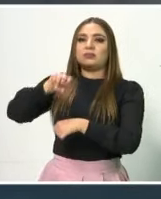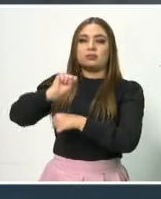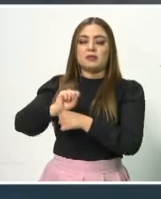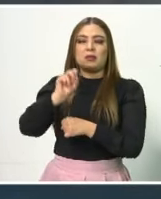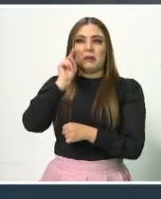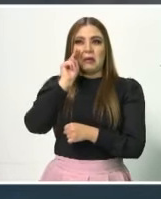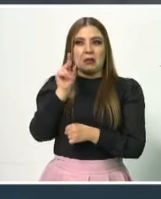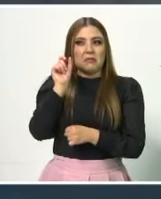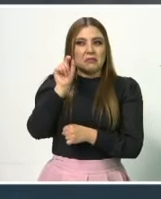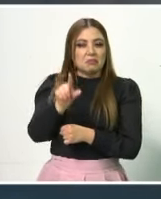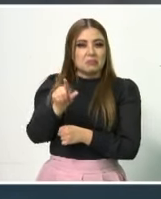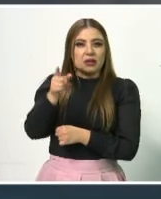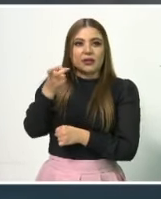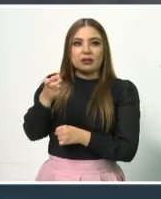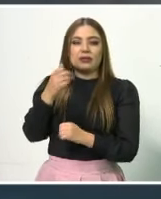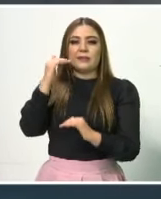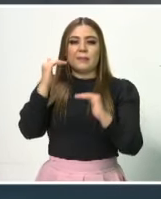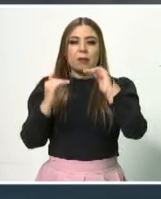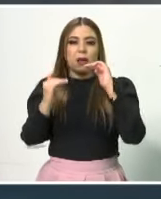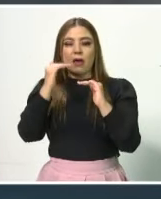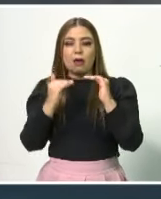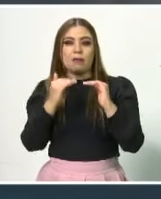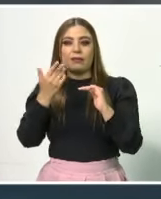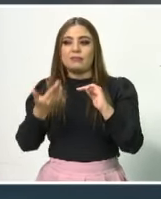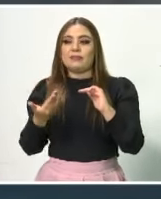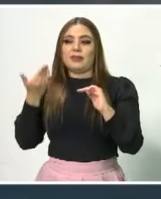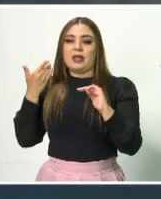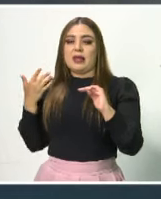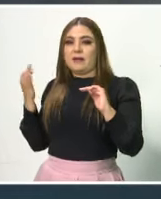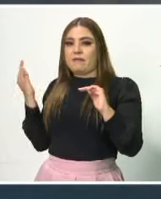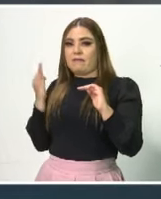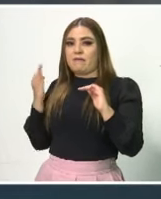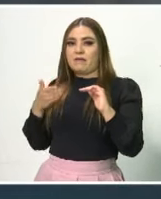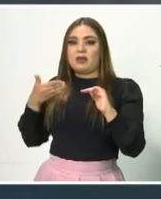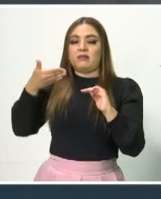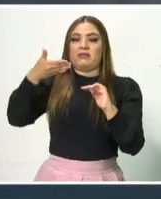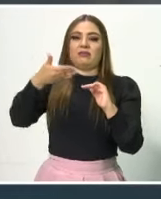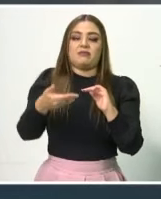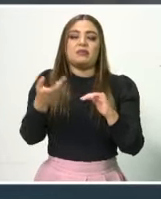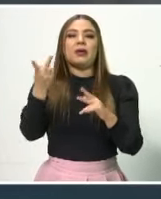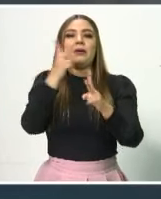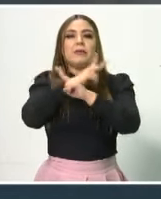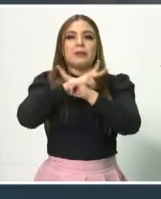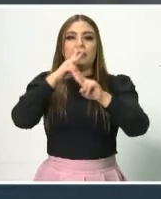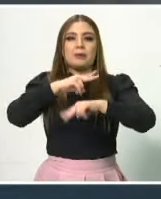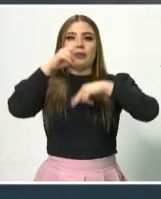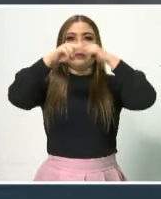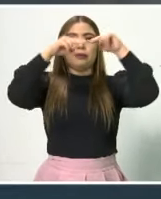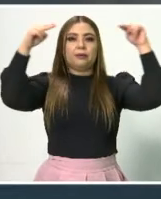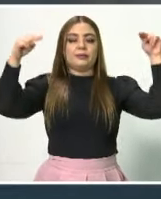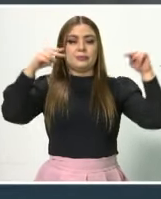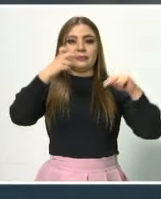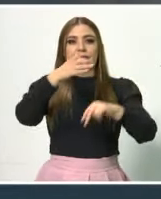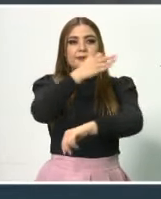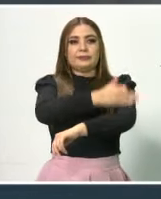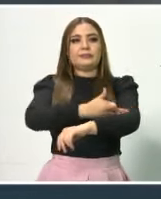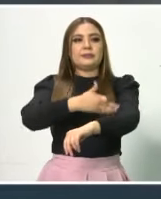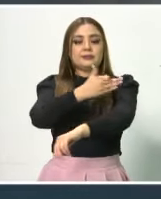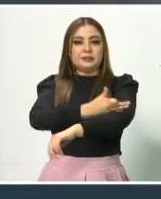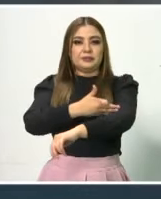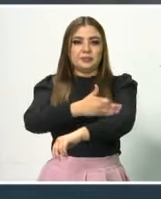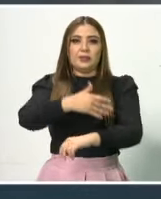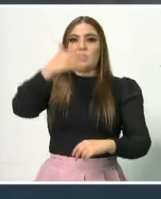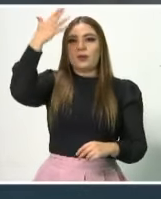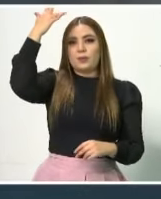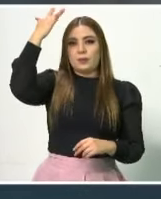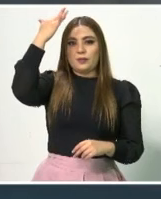temperaturas iniciales en un solo dígito. Parcialmente nublado y viento en calma. Por la tarde, despejado, incrementa